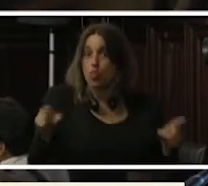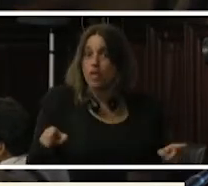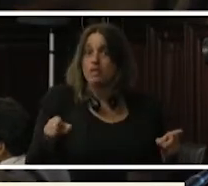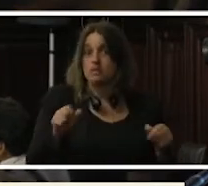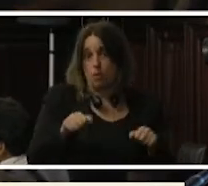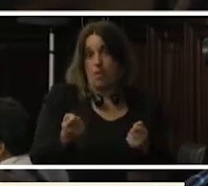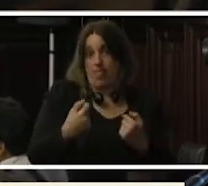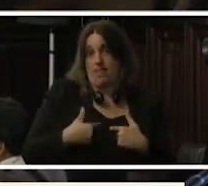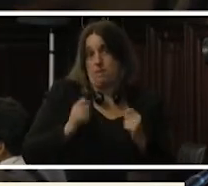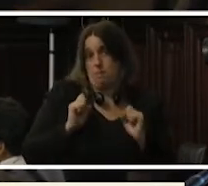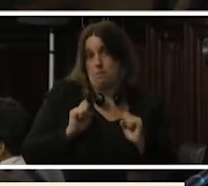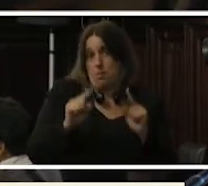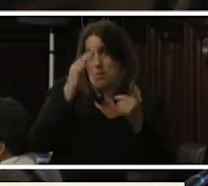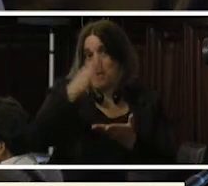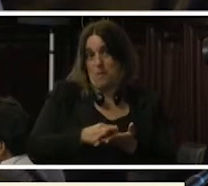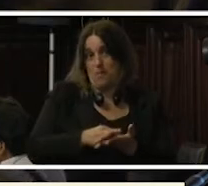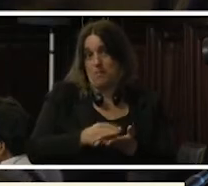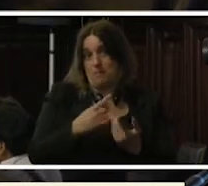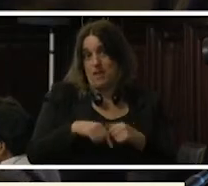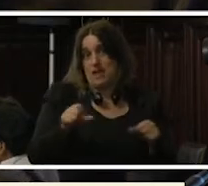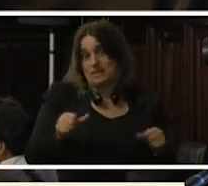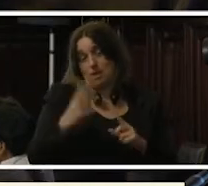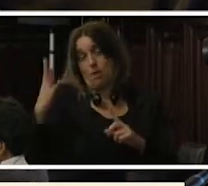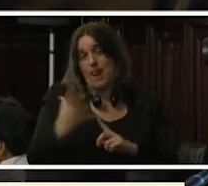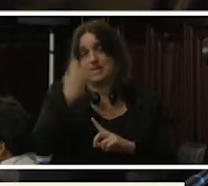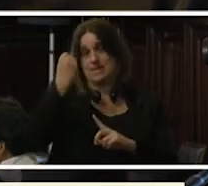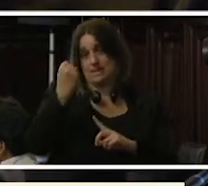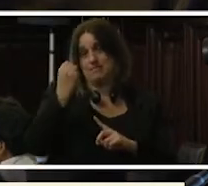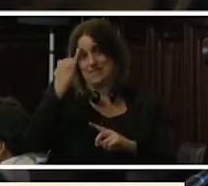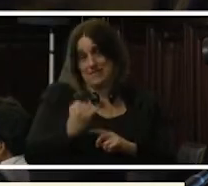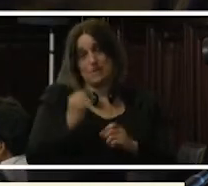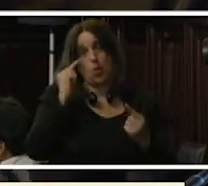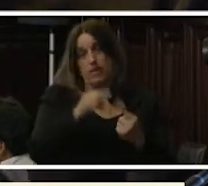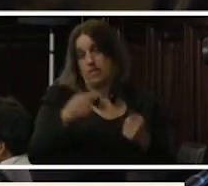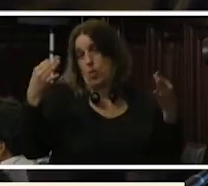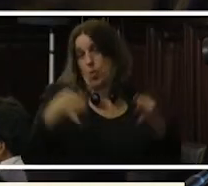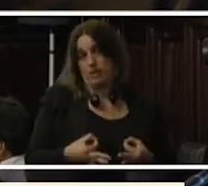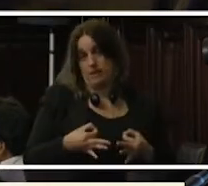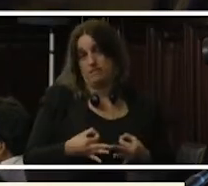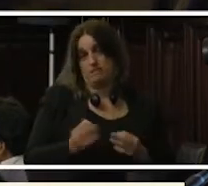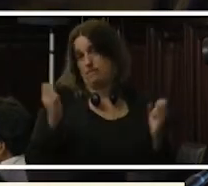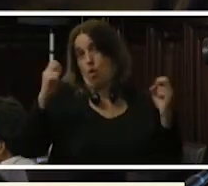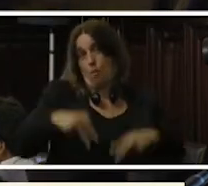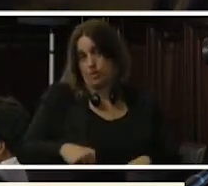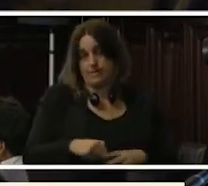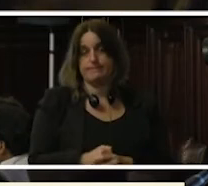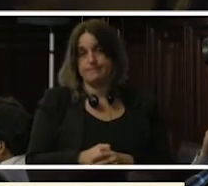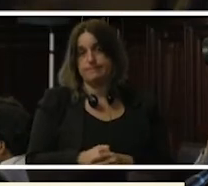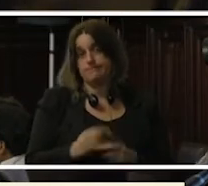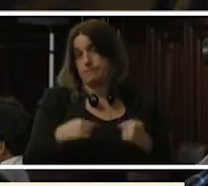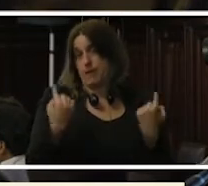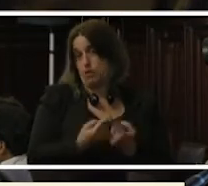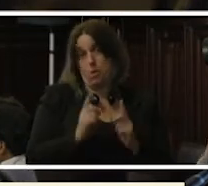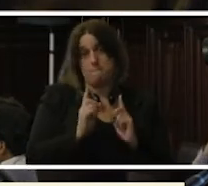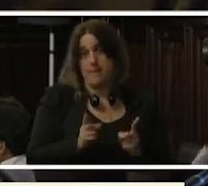nos pueden proporcionar para alcanzar fines y objetivos que son para